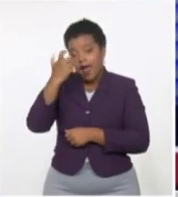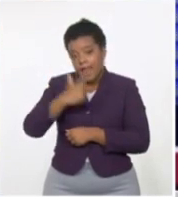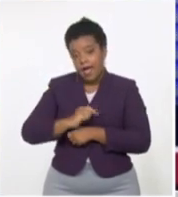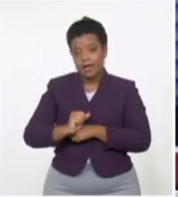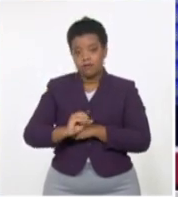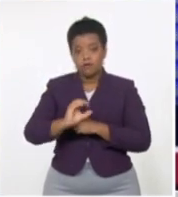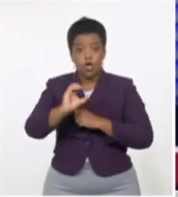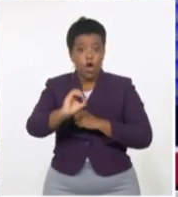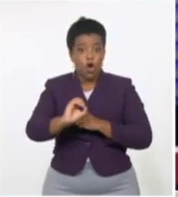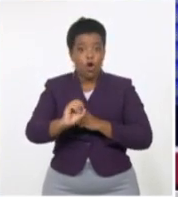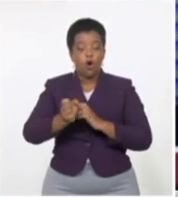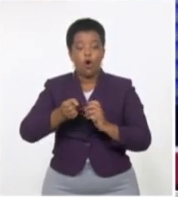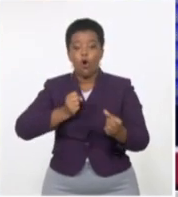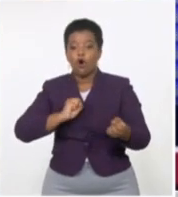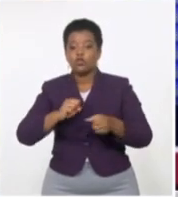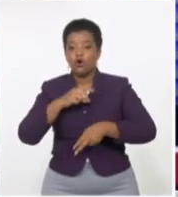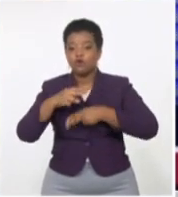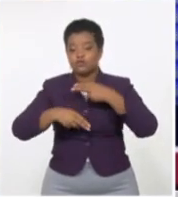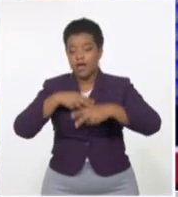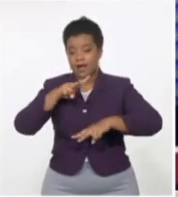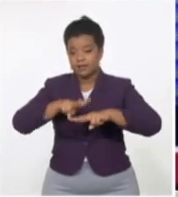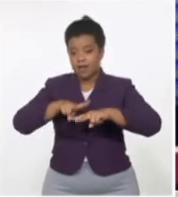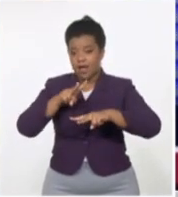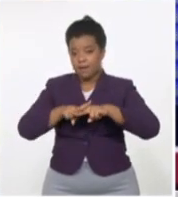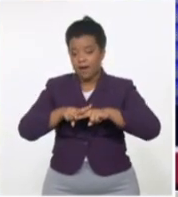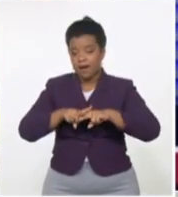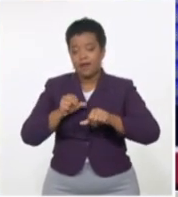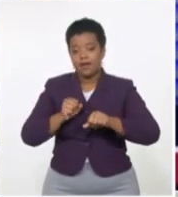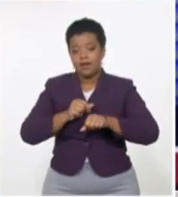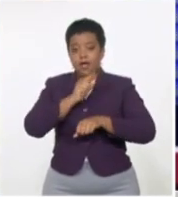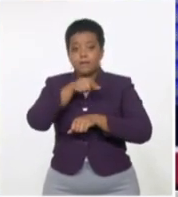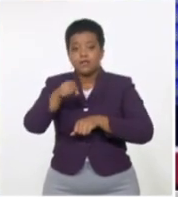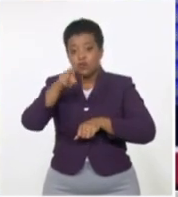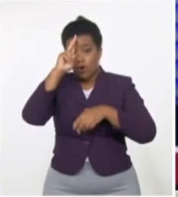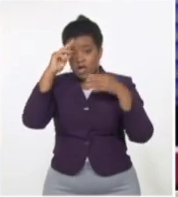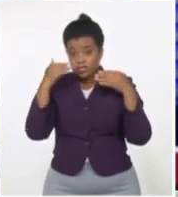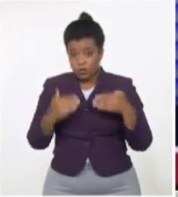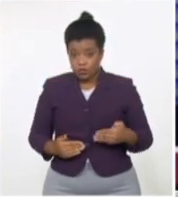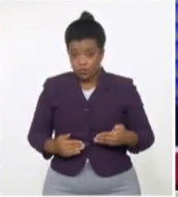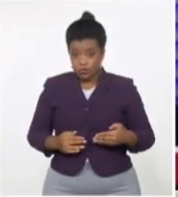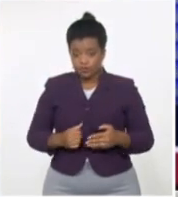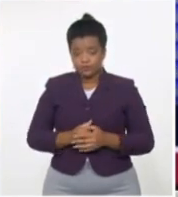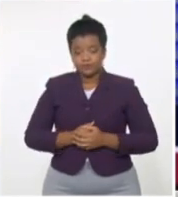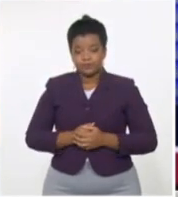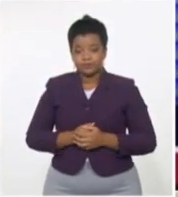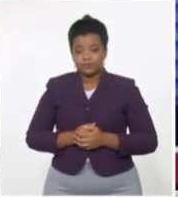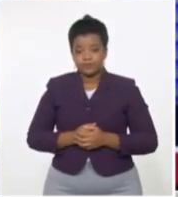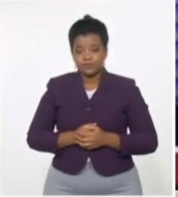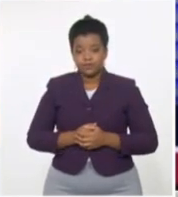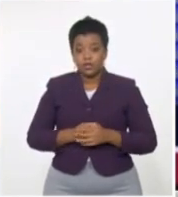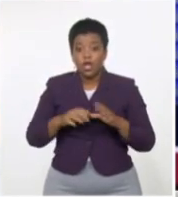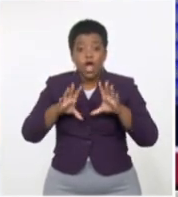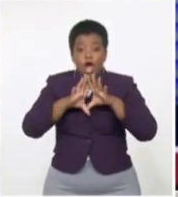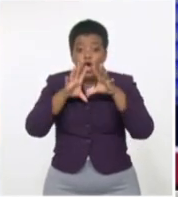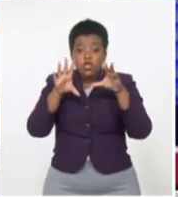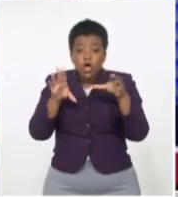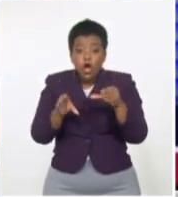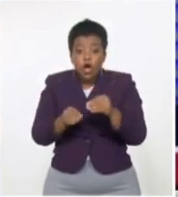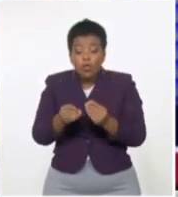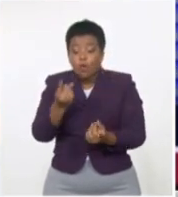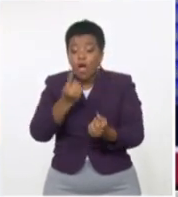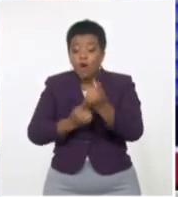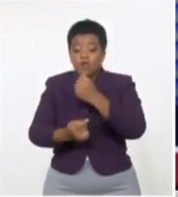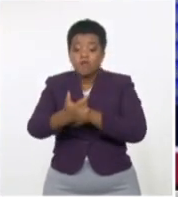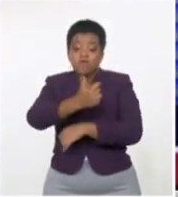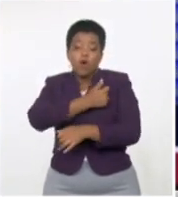la intervención controlada que se hizo en La Habana en personal de salud y de BioCuba Pharma. Es decir, que todo el que haya recibido otra vacuna